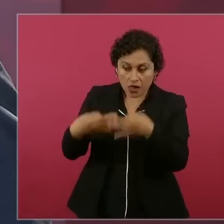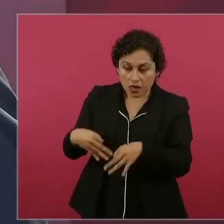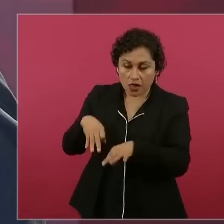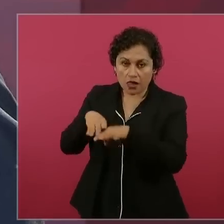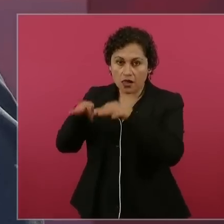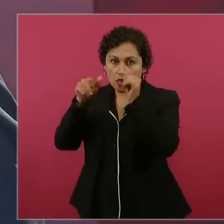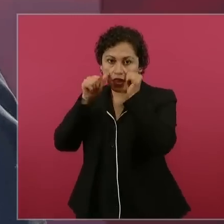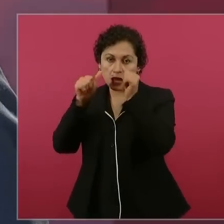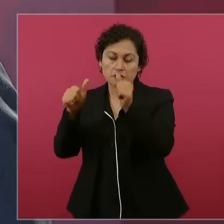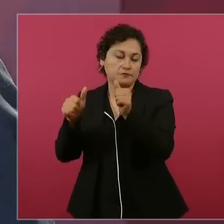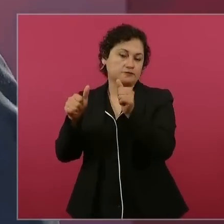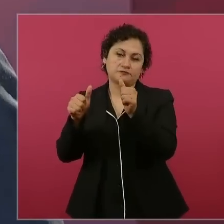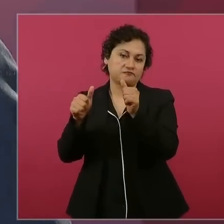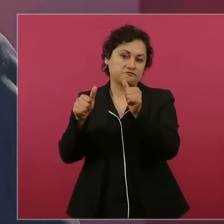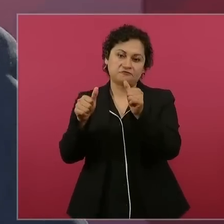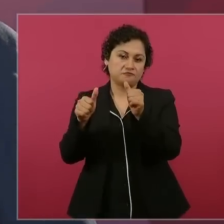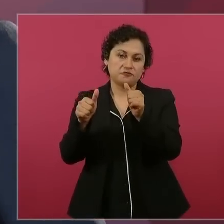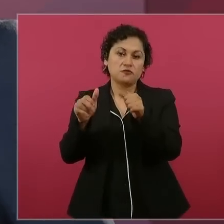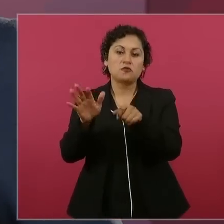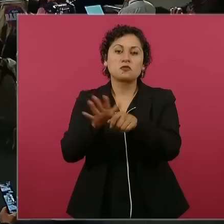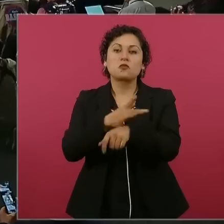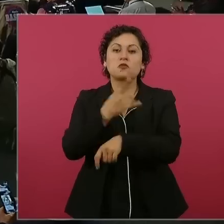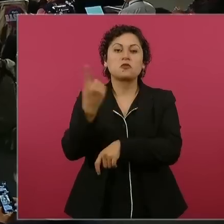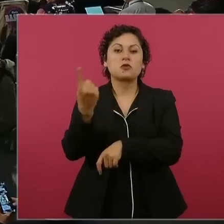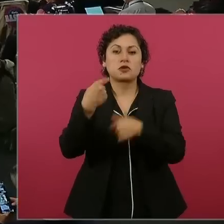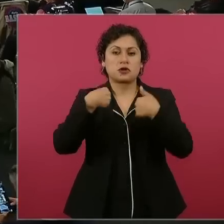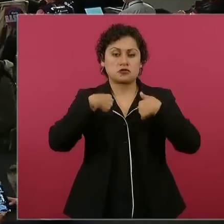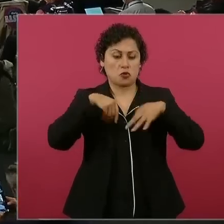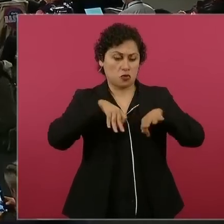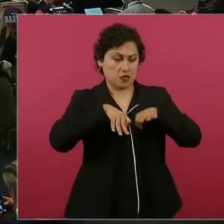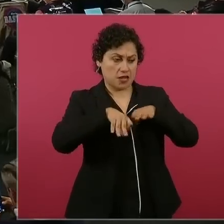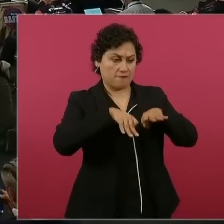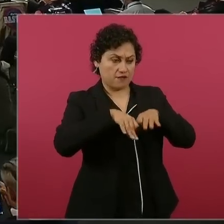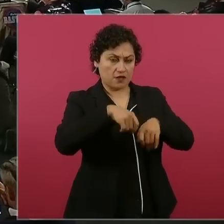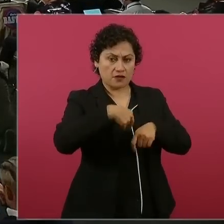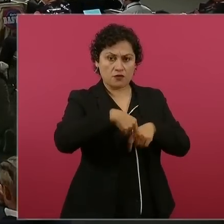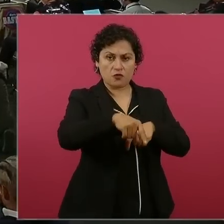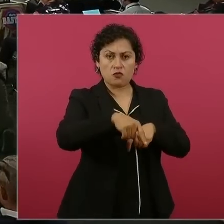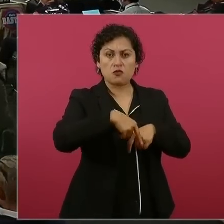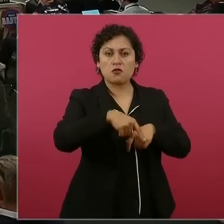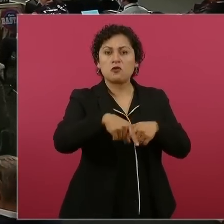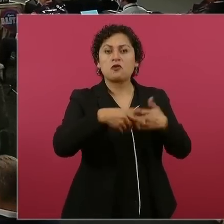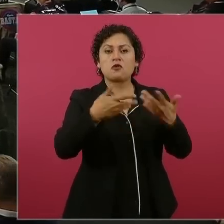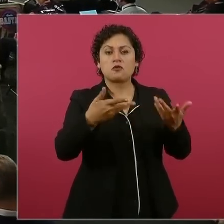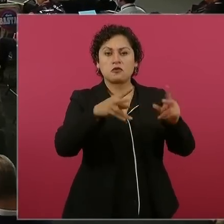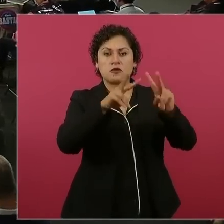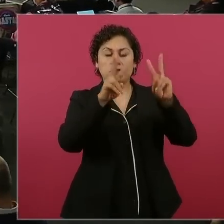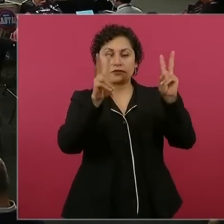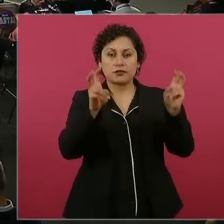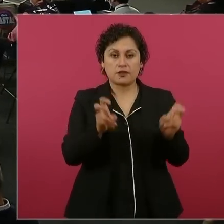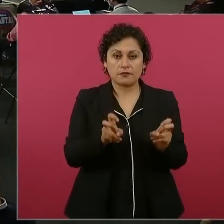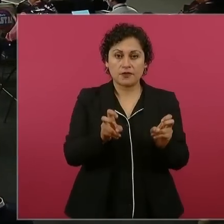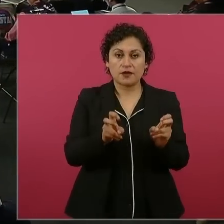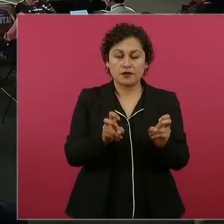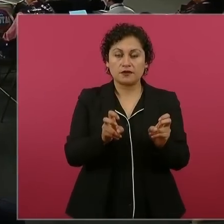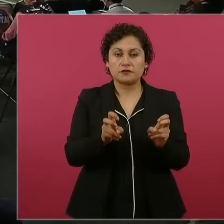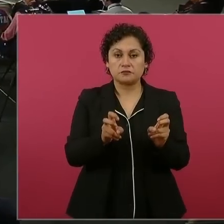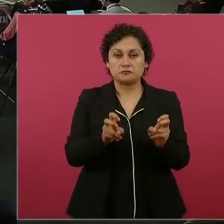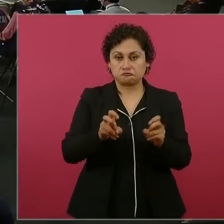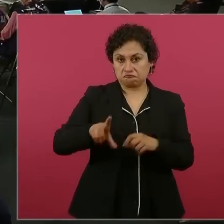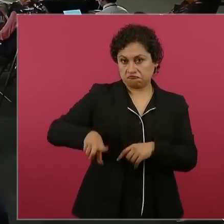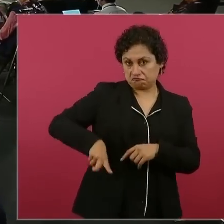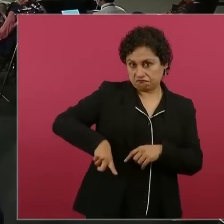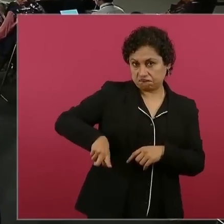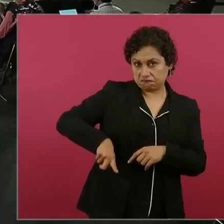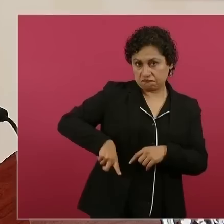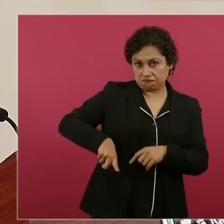porque pues he estado trabajando en los asuntos del gobierno